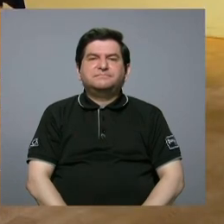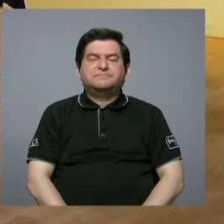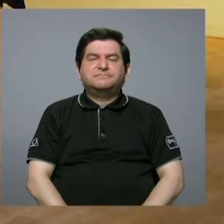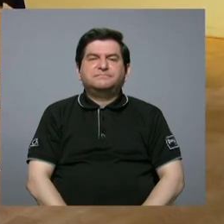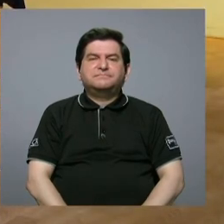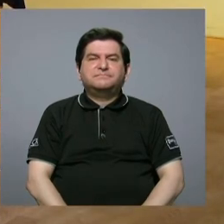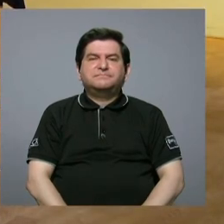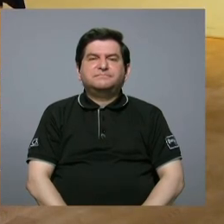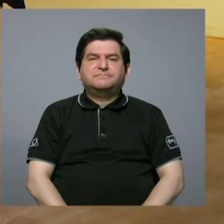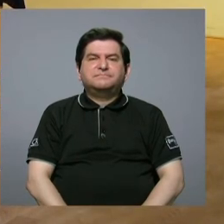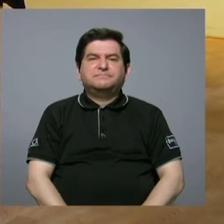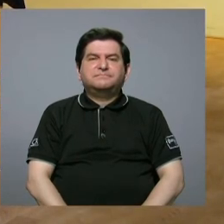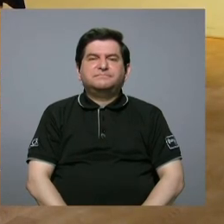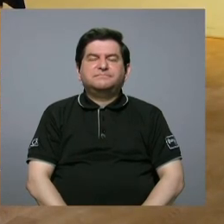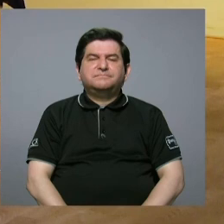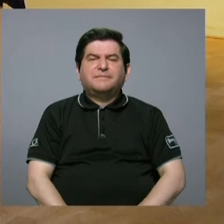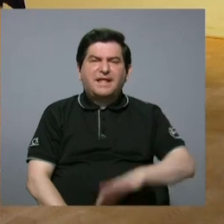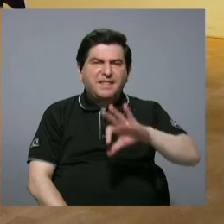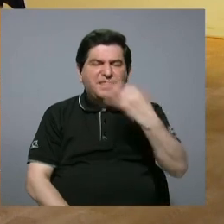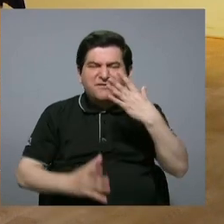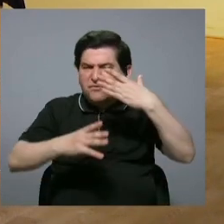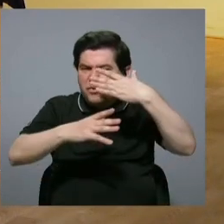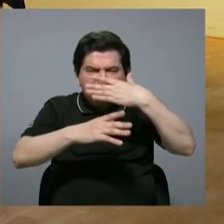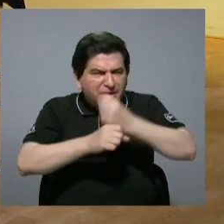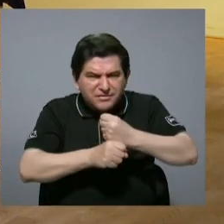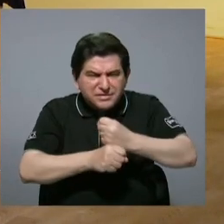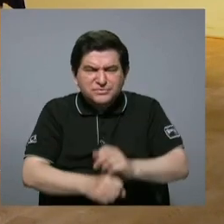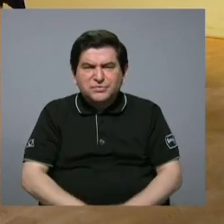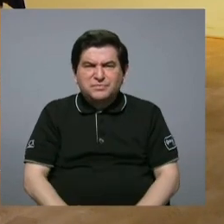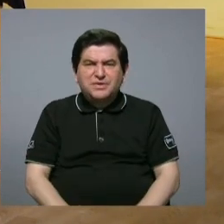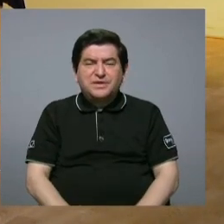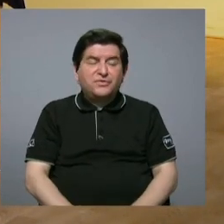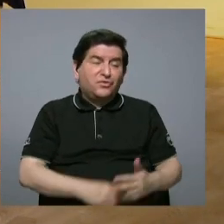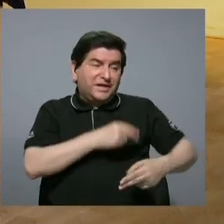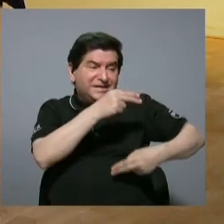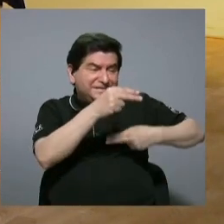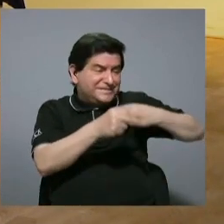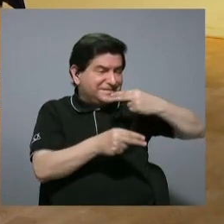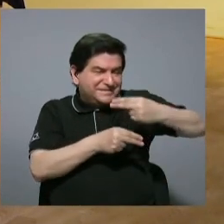es ya muy resumido, eso es una herencia